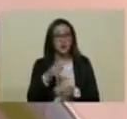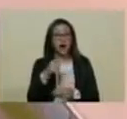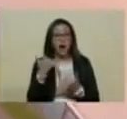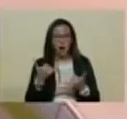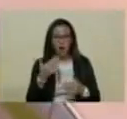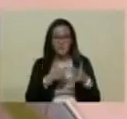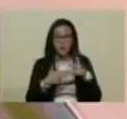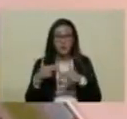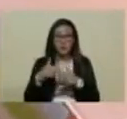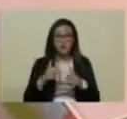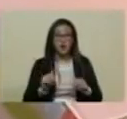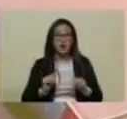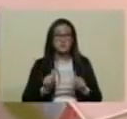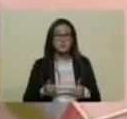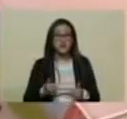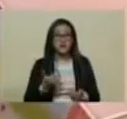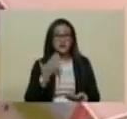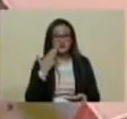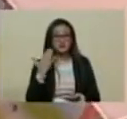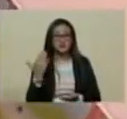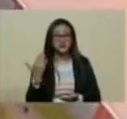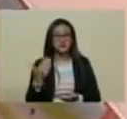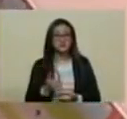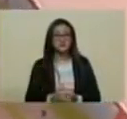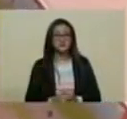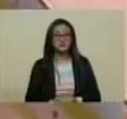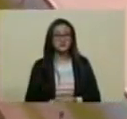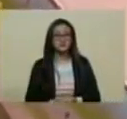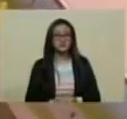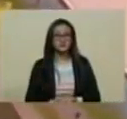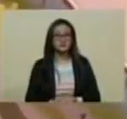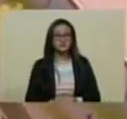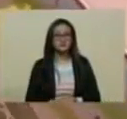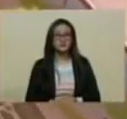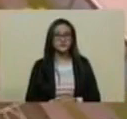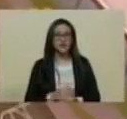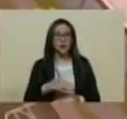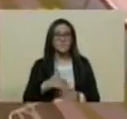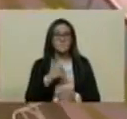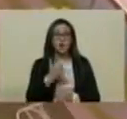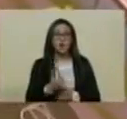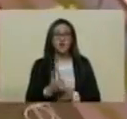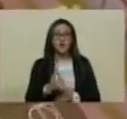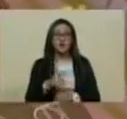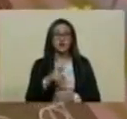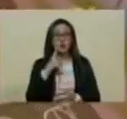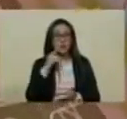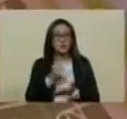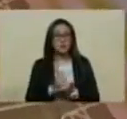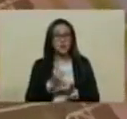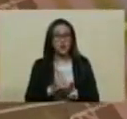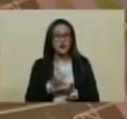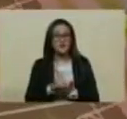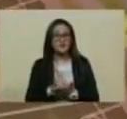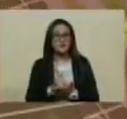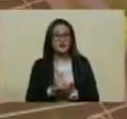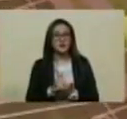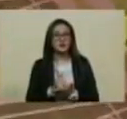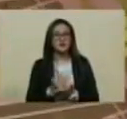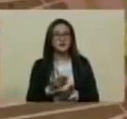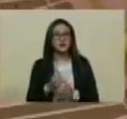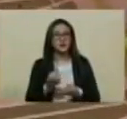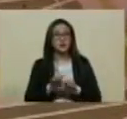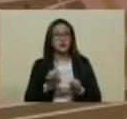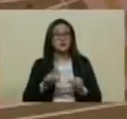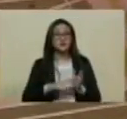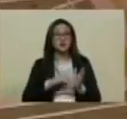ahora en adelante, vamos a iniciar con estos proyectos experimentales, ciudades